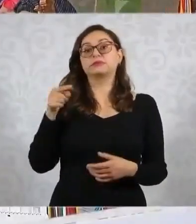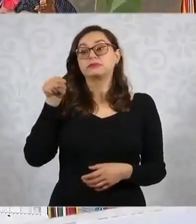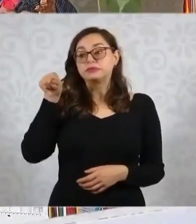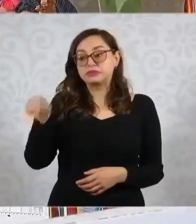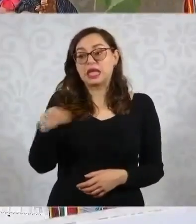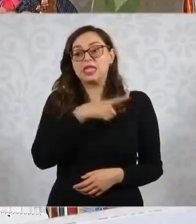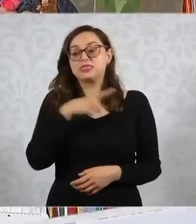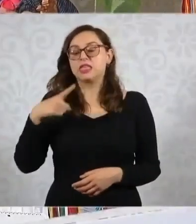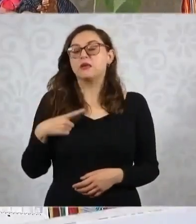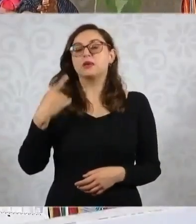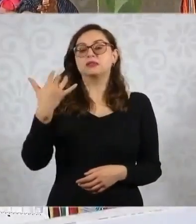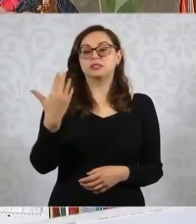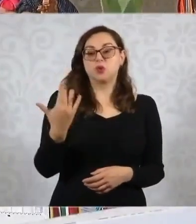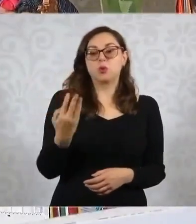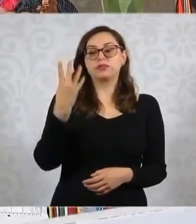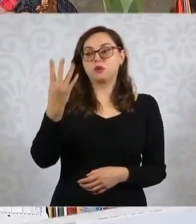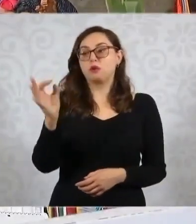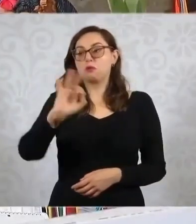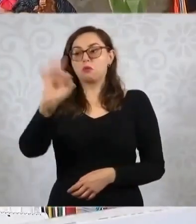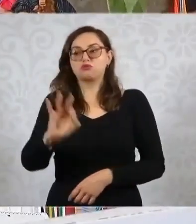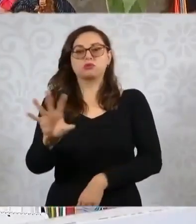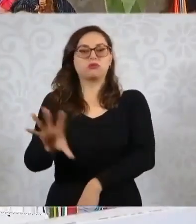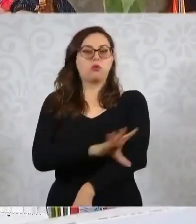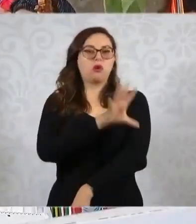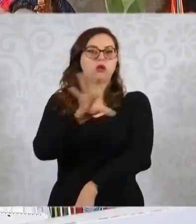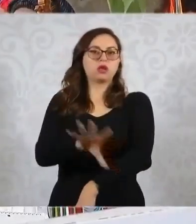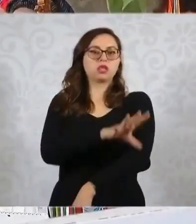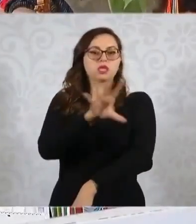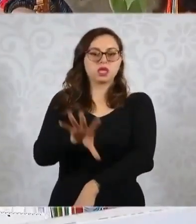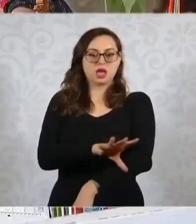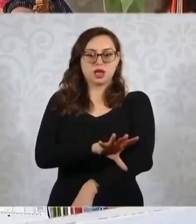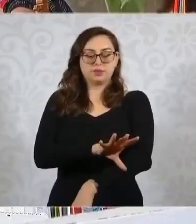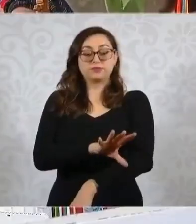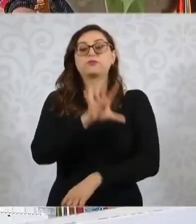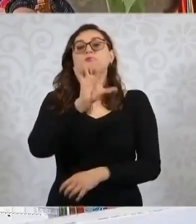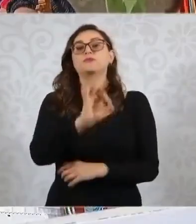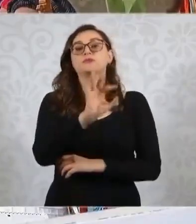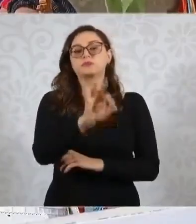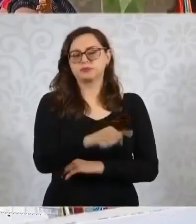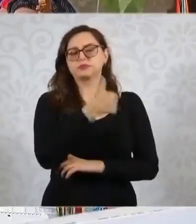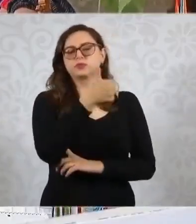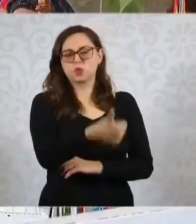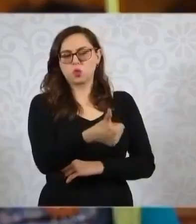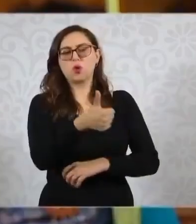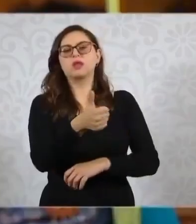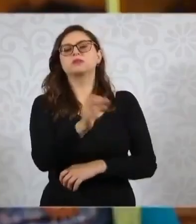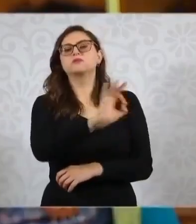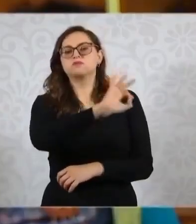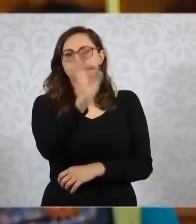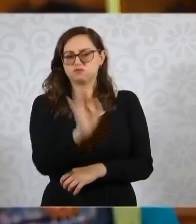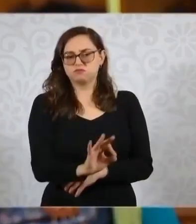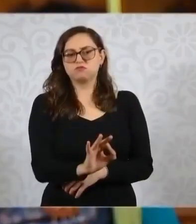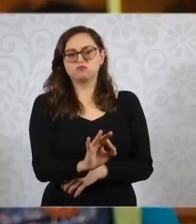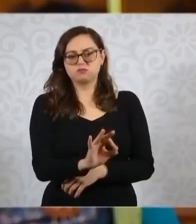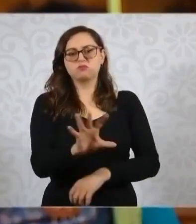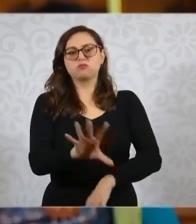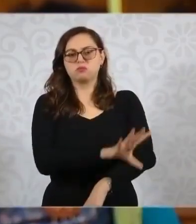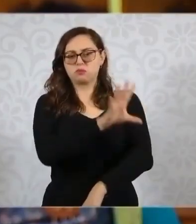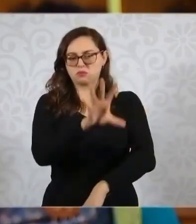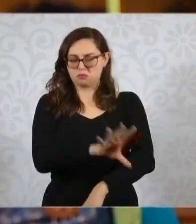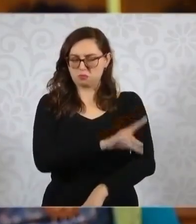el 54% de la generación y el 46% con